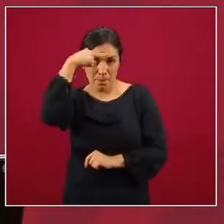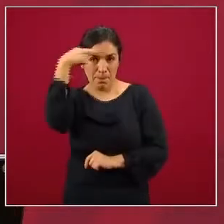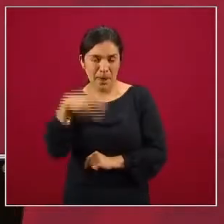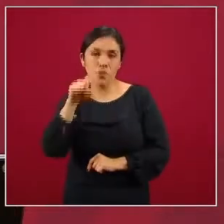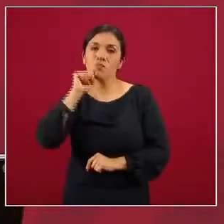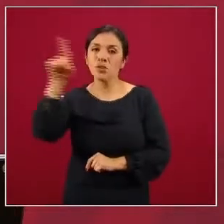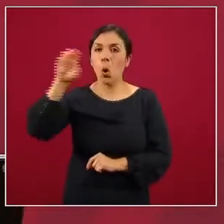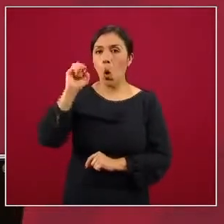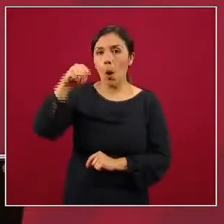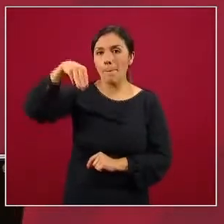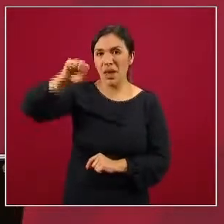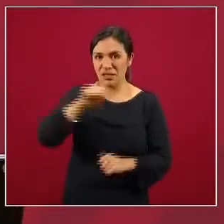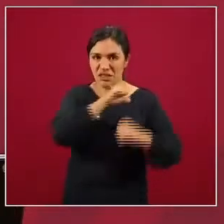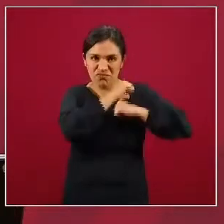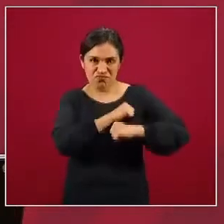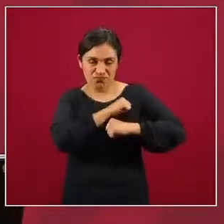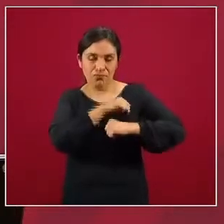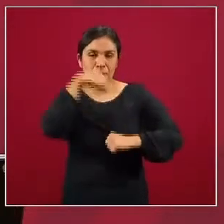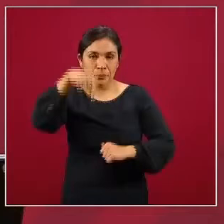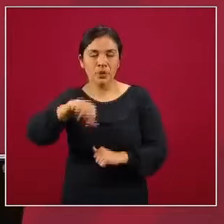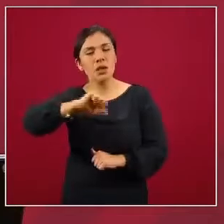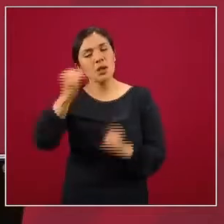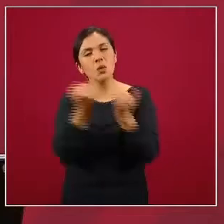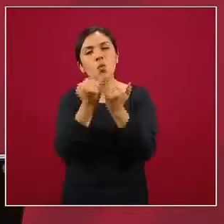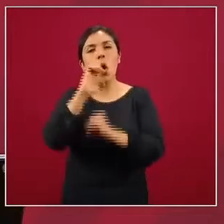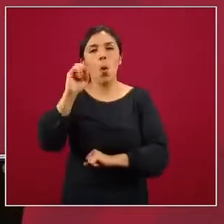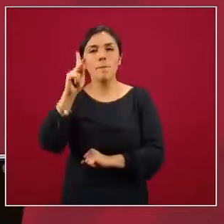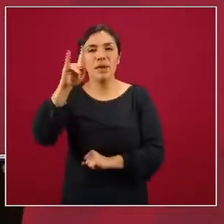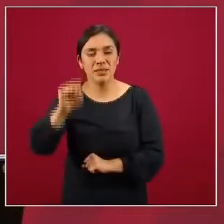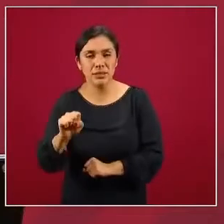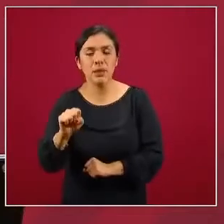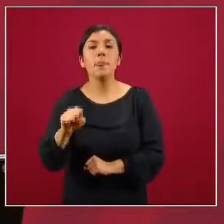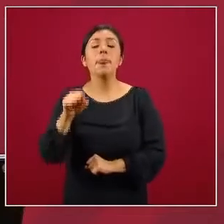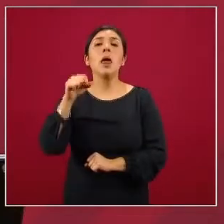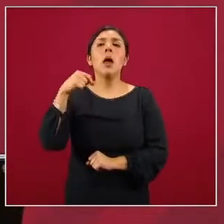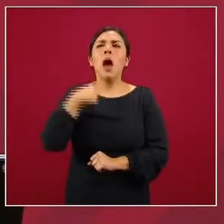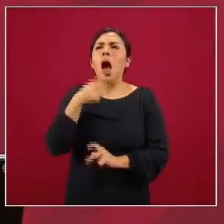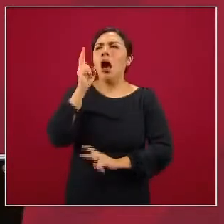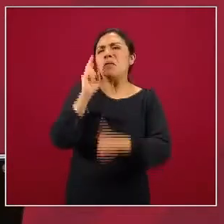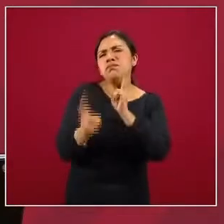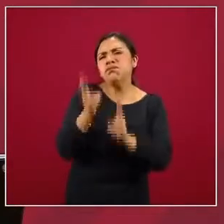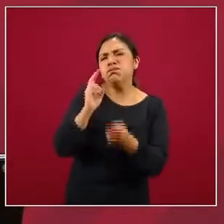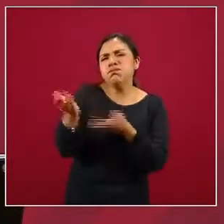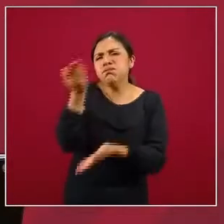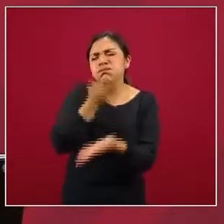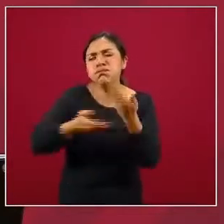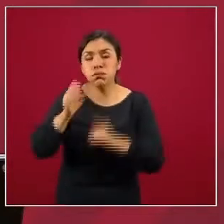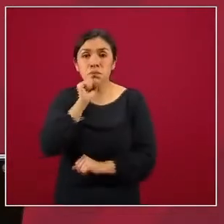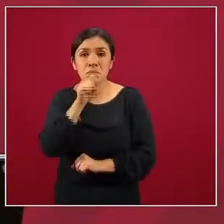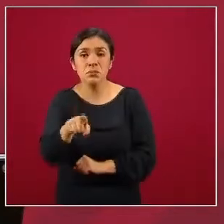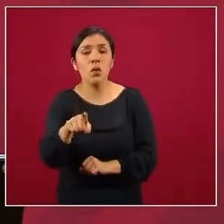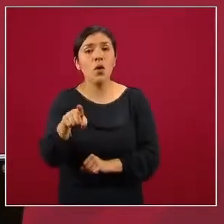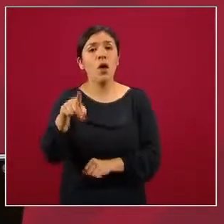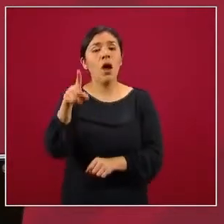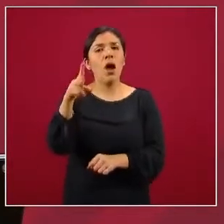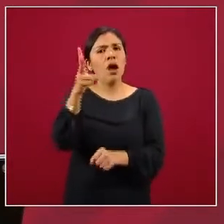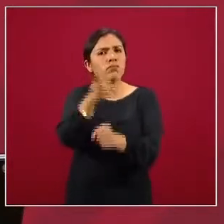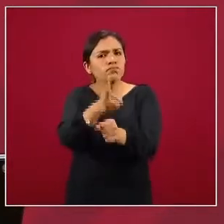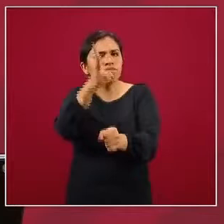Organización Mundial de la Salud y la Organización Panamericana de la Salud, y comentábamos precisamente de la invitación que